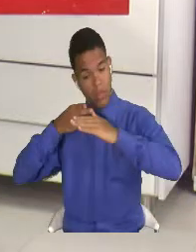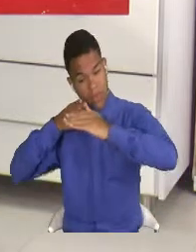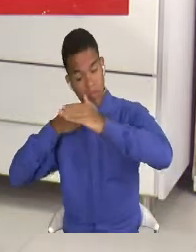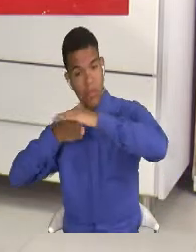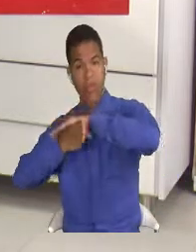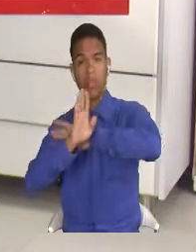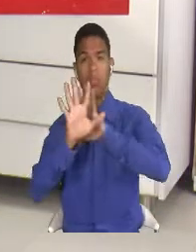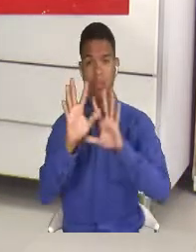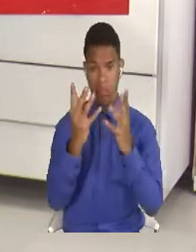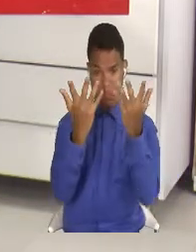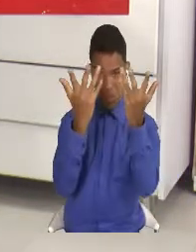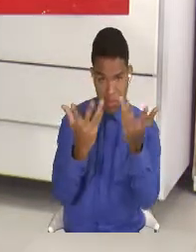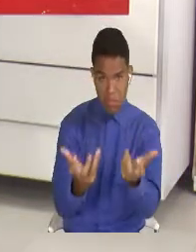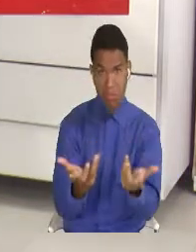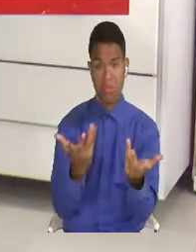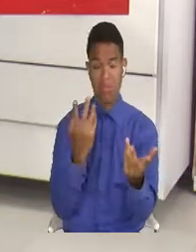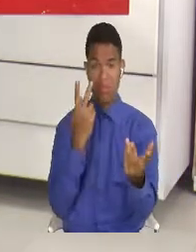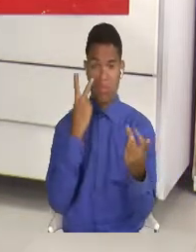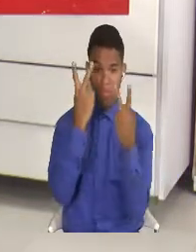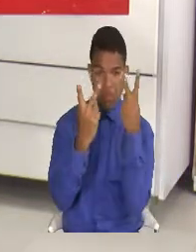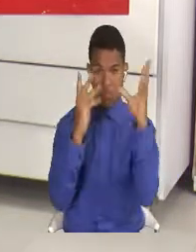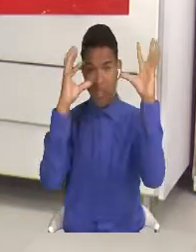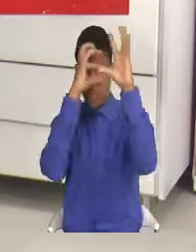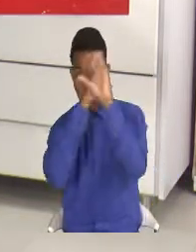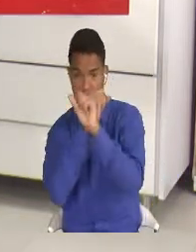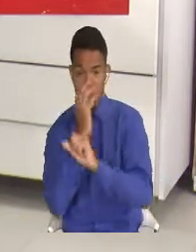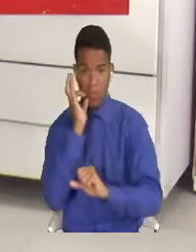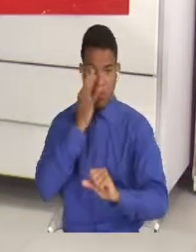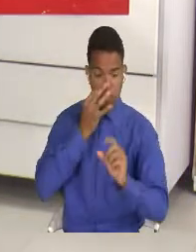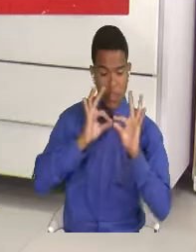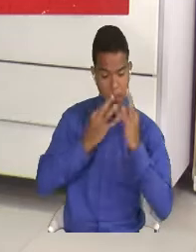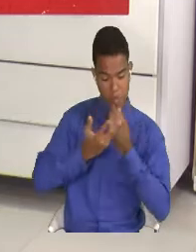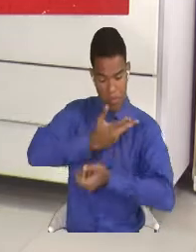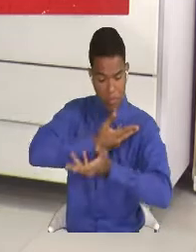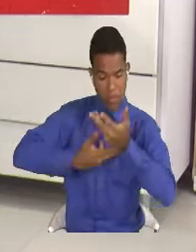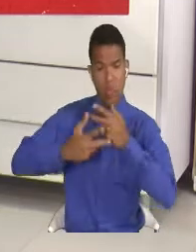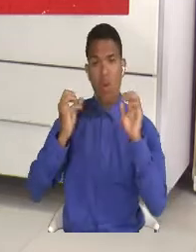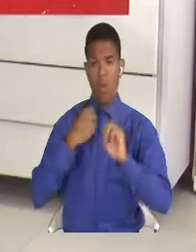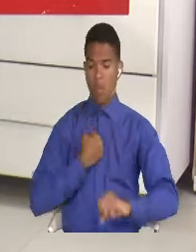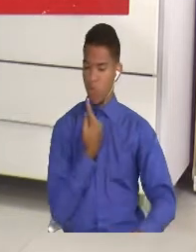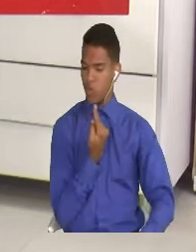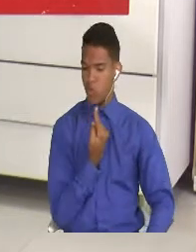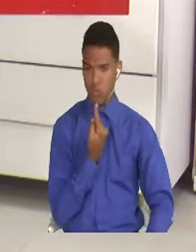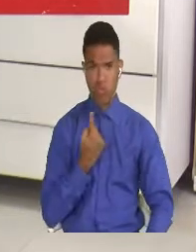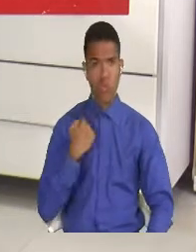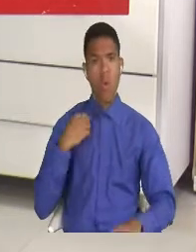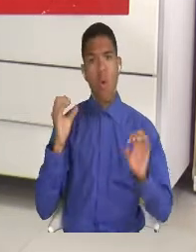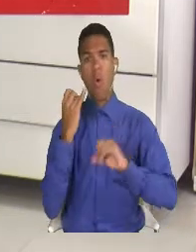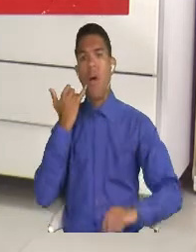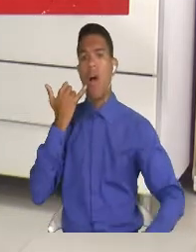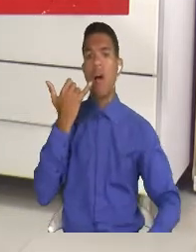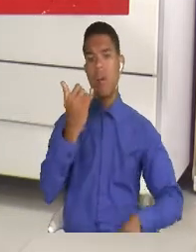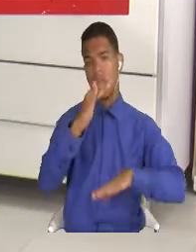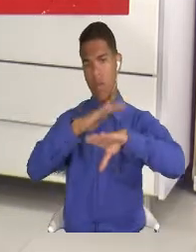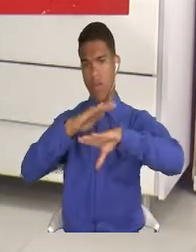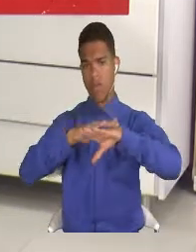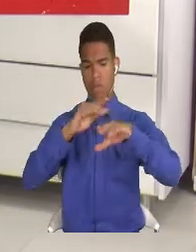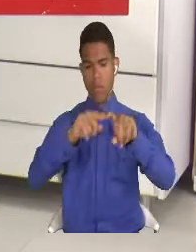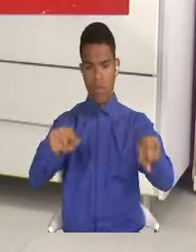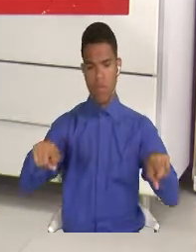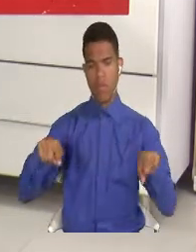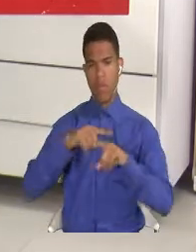pronto si quieren pasar en las noches algún rato agradable con la familia o solos o hacer sus pedidos, no olviden visitar Mr. Prada, uh-huh,